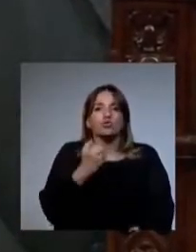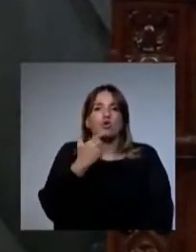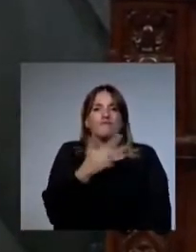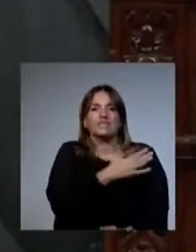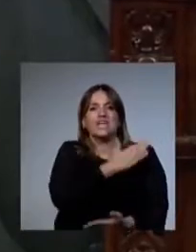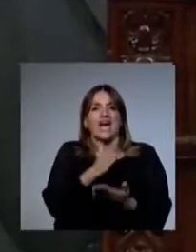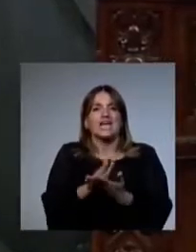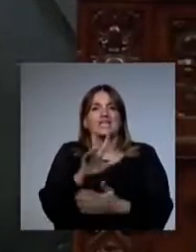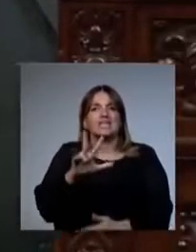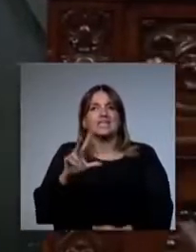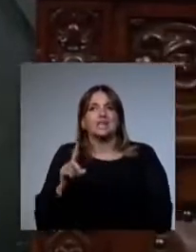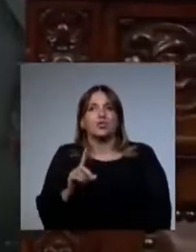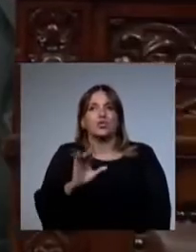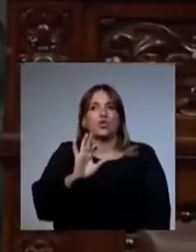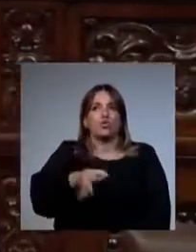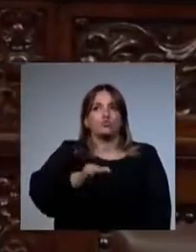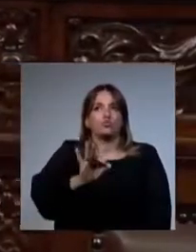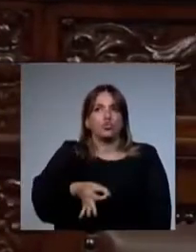al 31 de octubre.